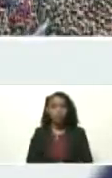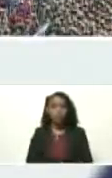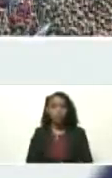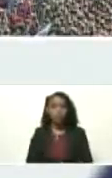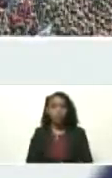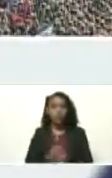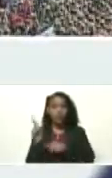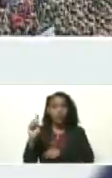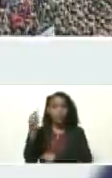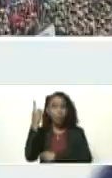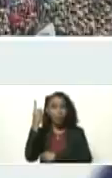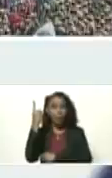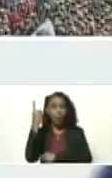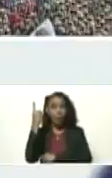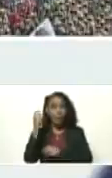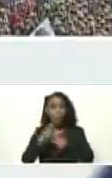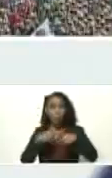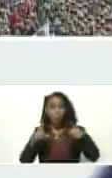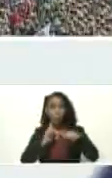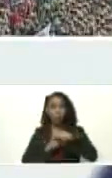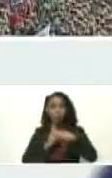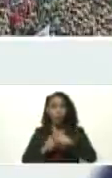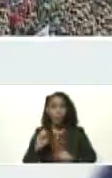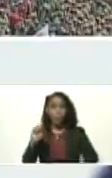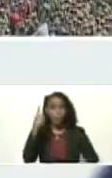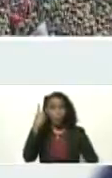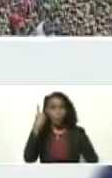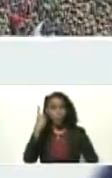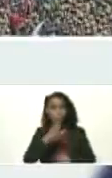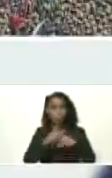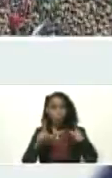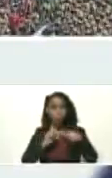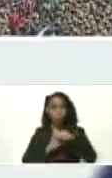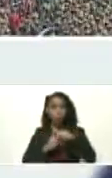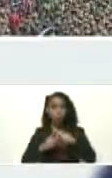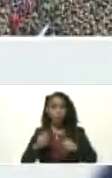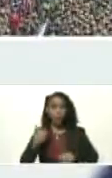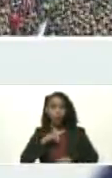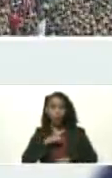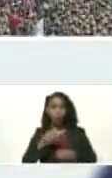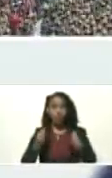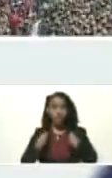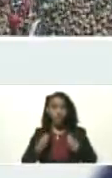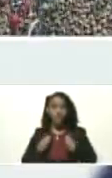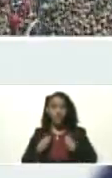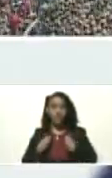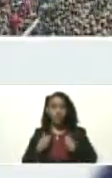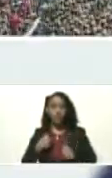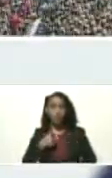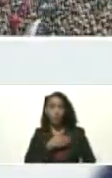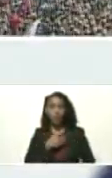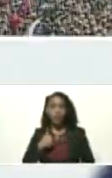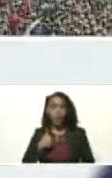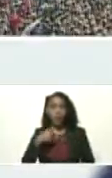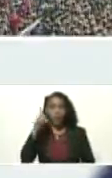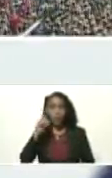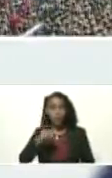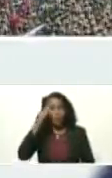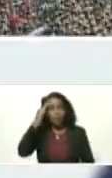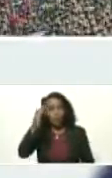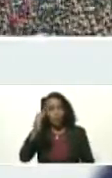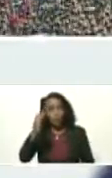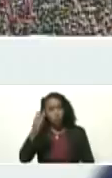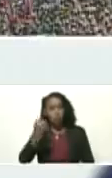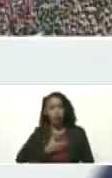de esa primera prosperidad, Héctor, la primera prosperidad que vivimos. Quiero saludar también a la alcaldesa